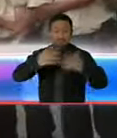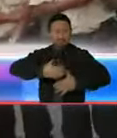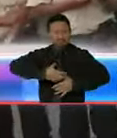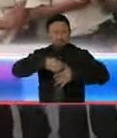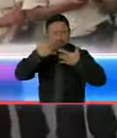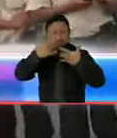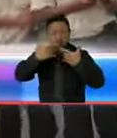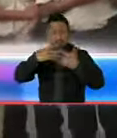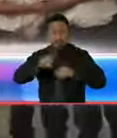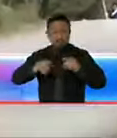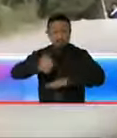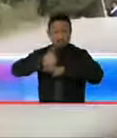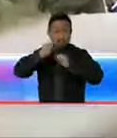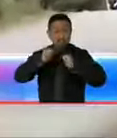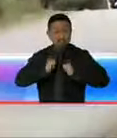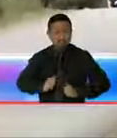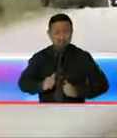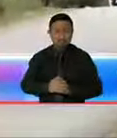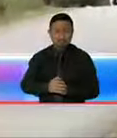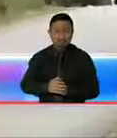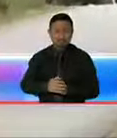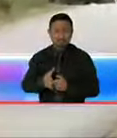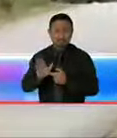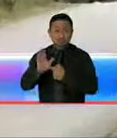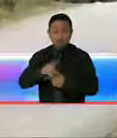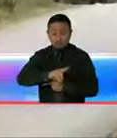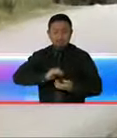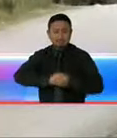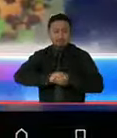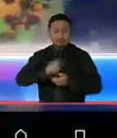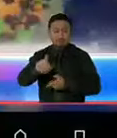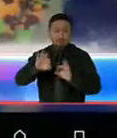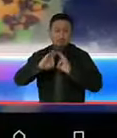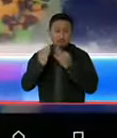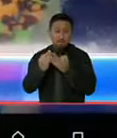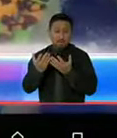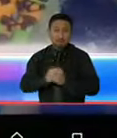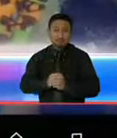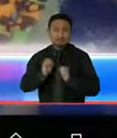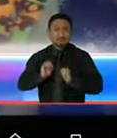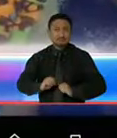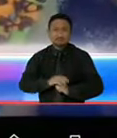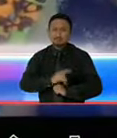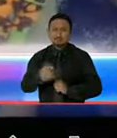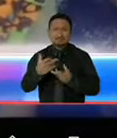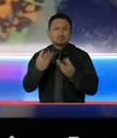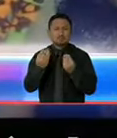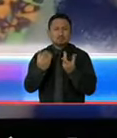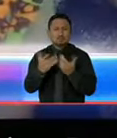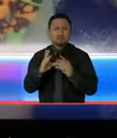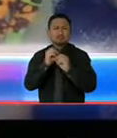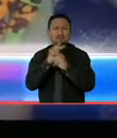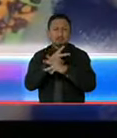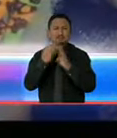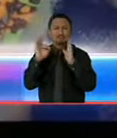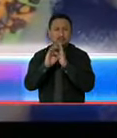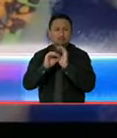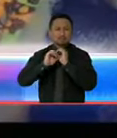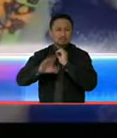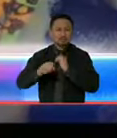ciudadanía y de las autoridades. Las muestras de solidaridad con la familia de la menor han ocupado decenas de publicaciones en